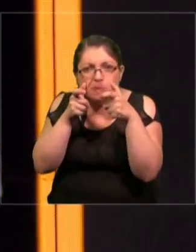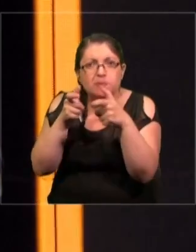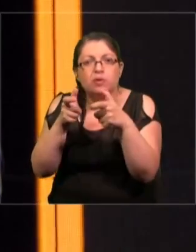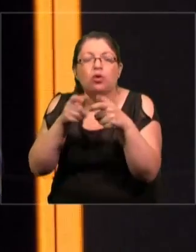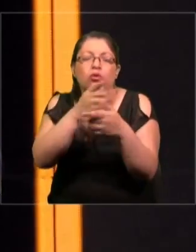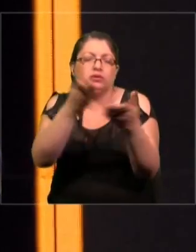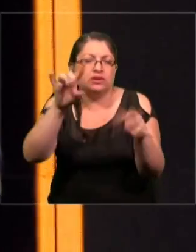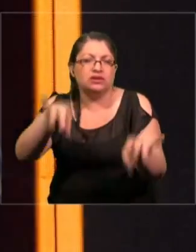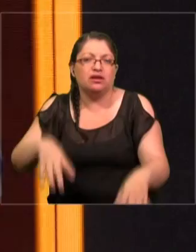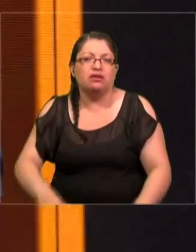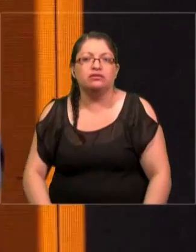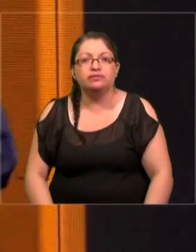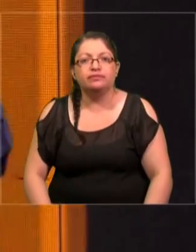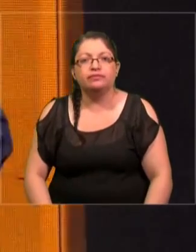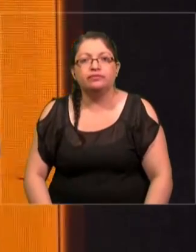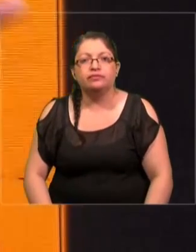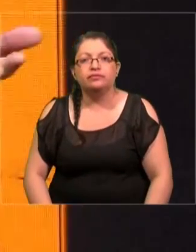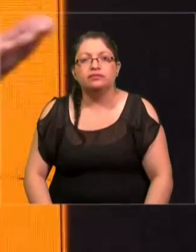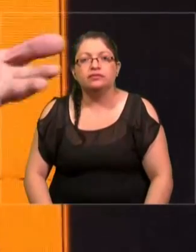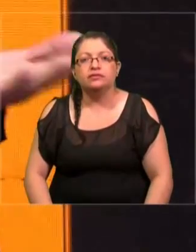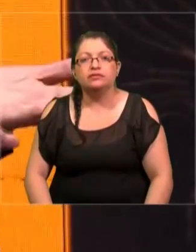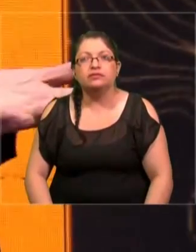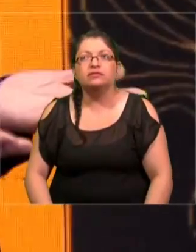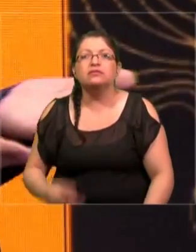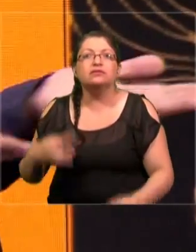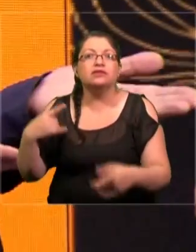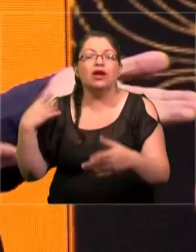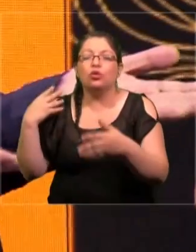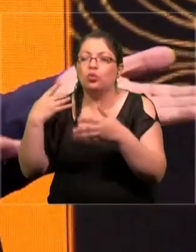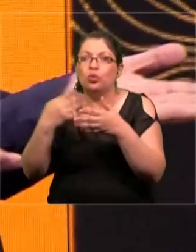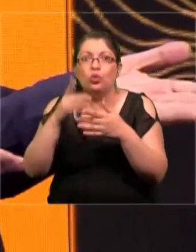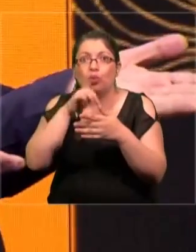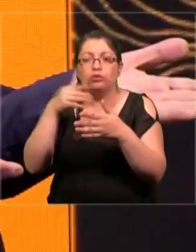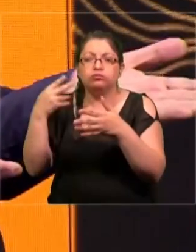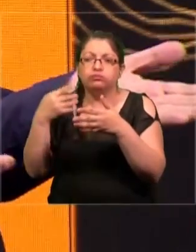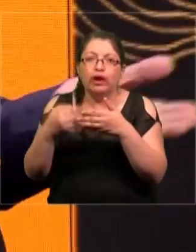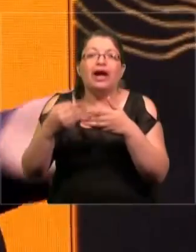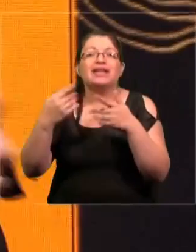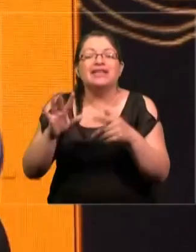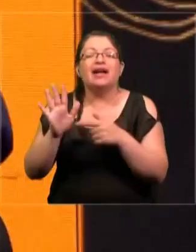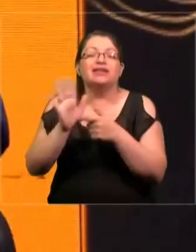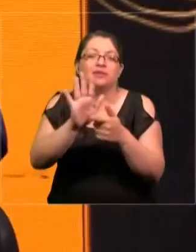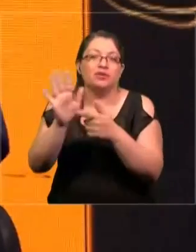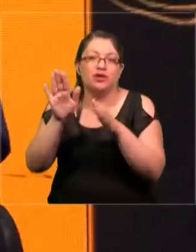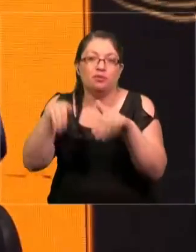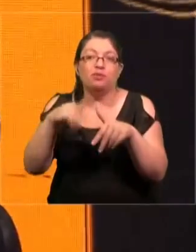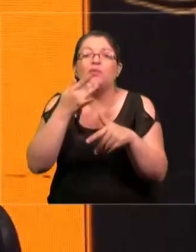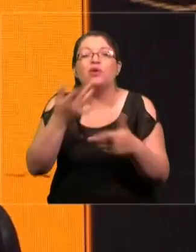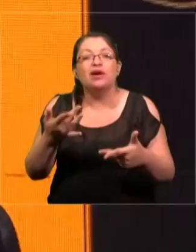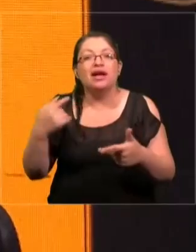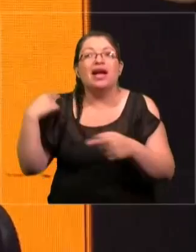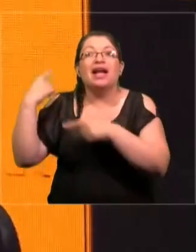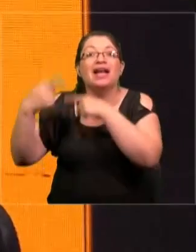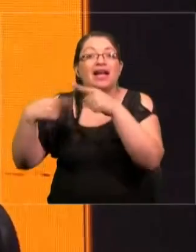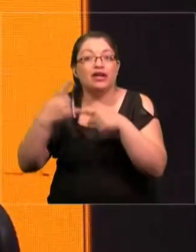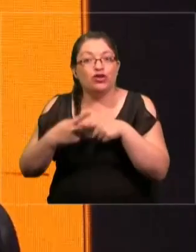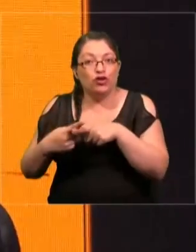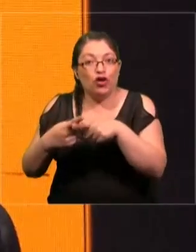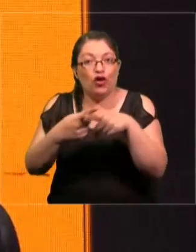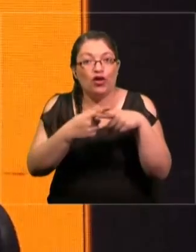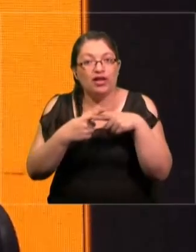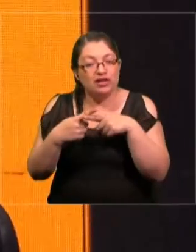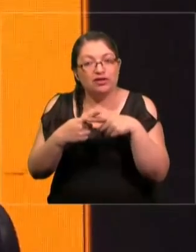Ustedes lo saben. Y últimamente ha quedado de nuevo demostrado eso. Porque la historia social es